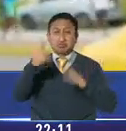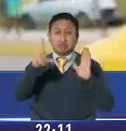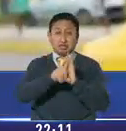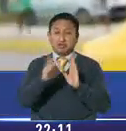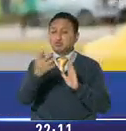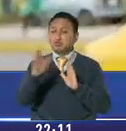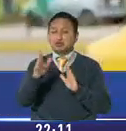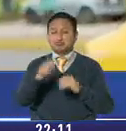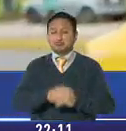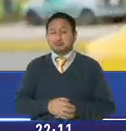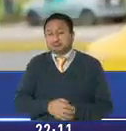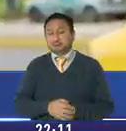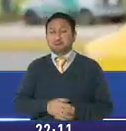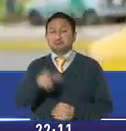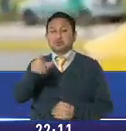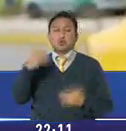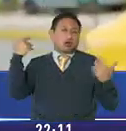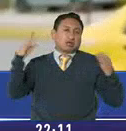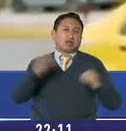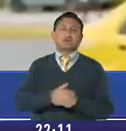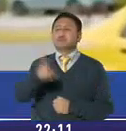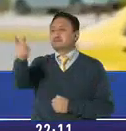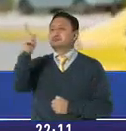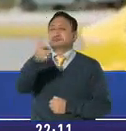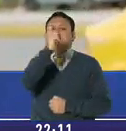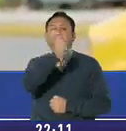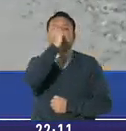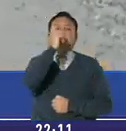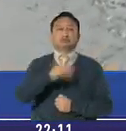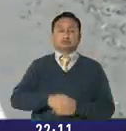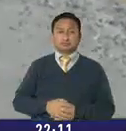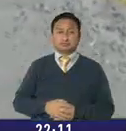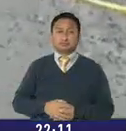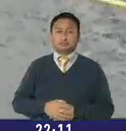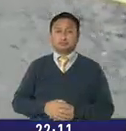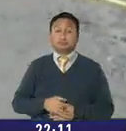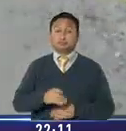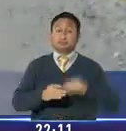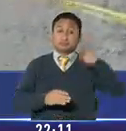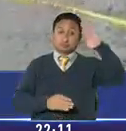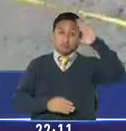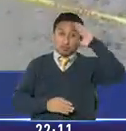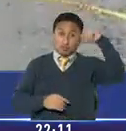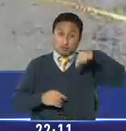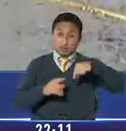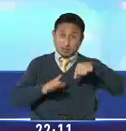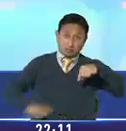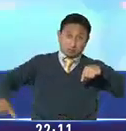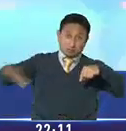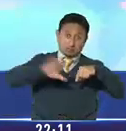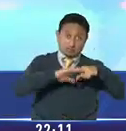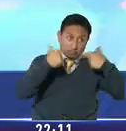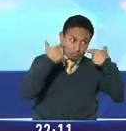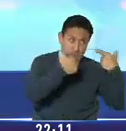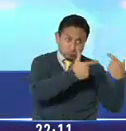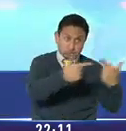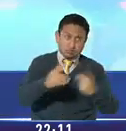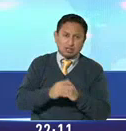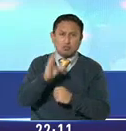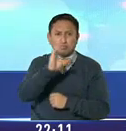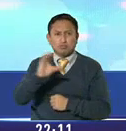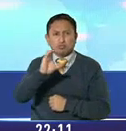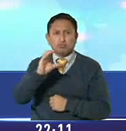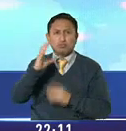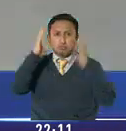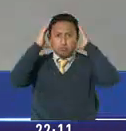nadie aquí en esta ciudad, que todo el mundo mata todos los días y un muerto. La Policía Nacional hizo un barrido del lugar para proceder a ubicar la cabeza